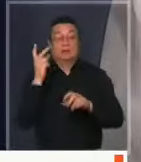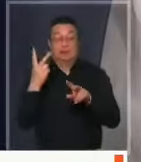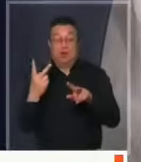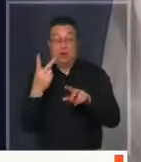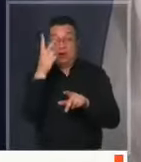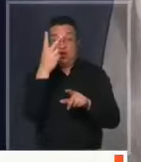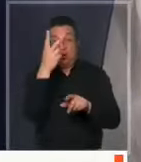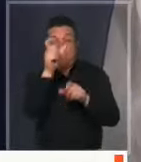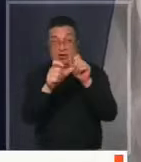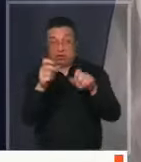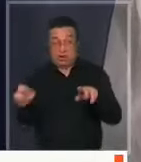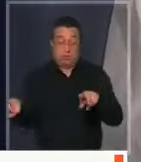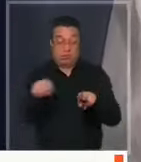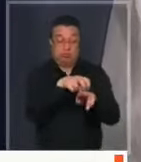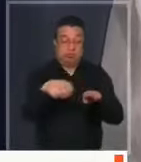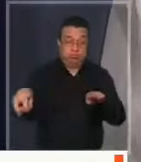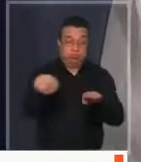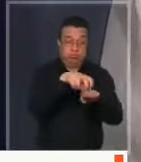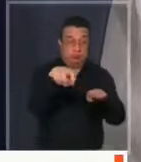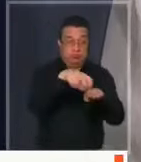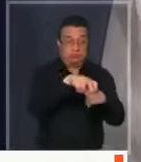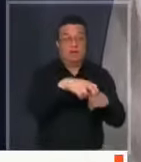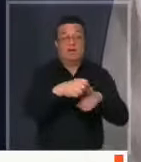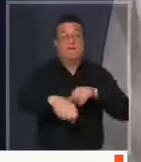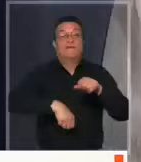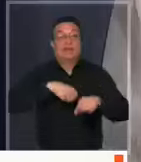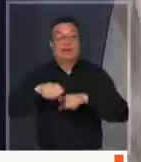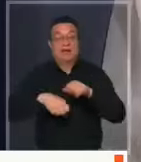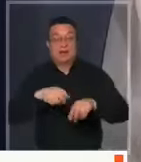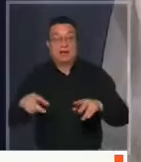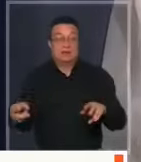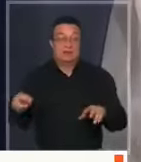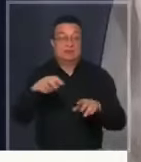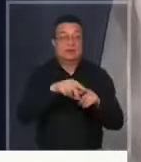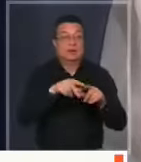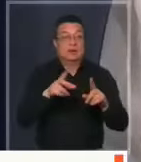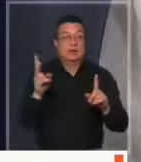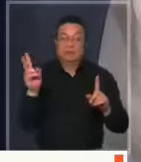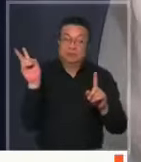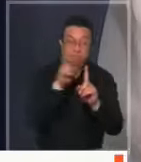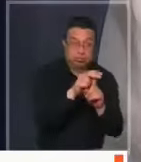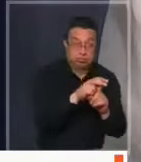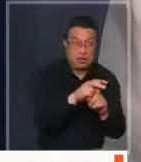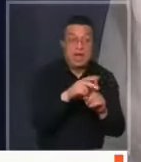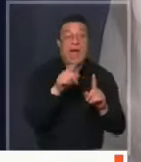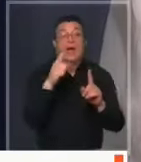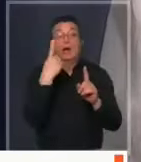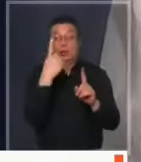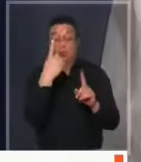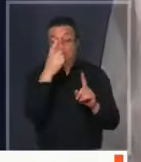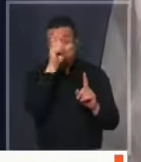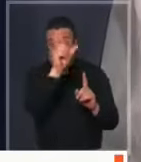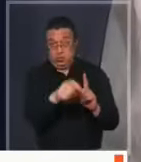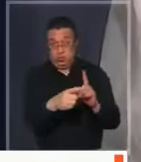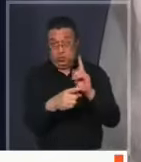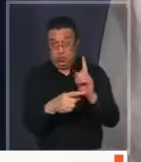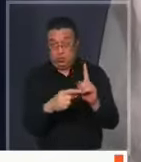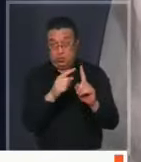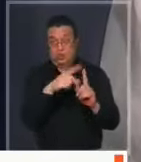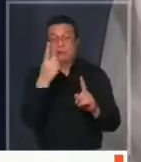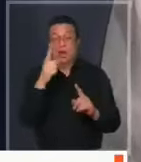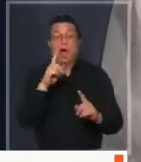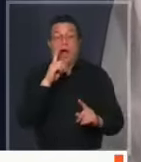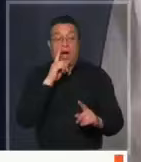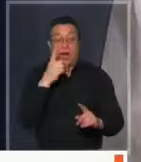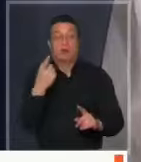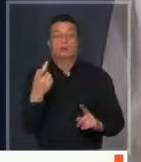2 personas, por 2 sujetos, quienes se desplazaban en bicicleta. Y uno de ellos, quien portaba un arma